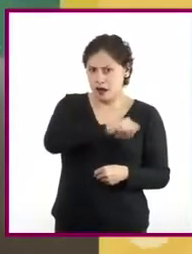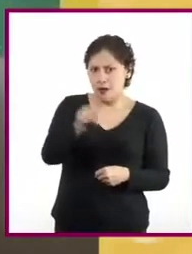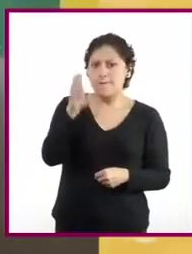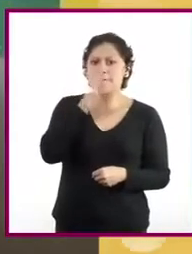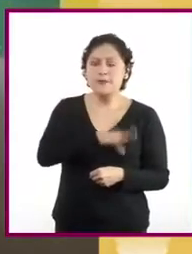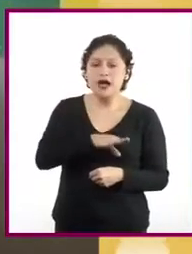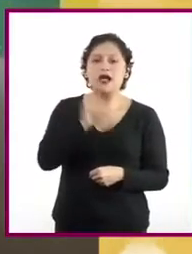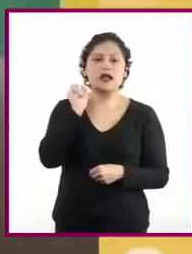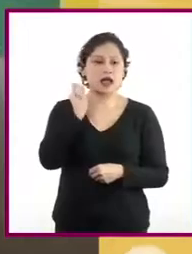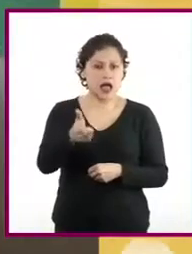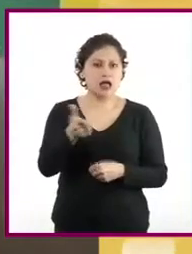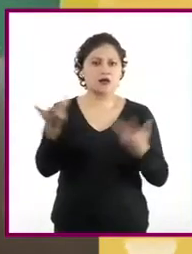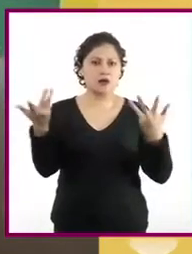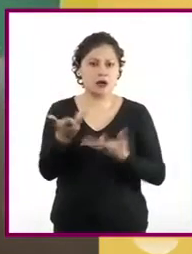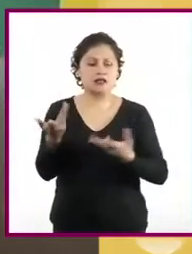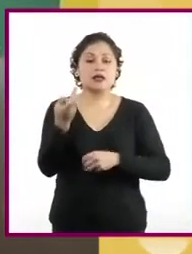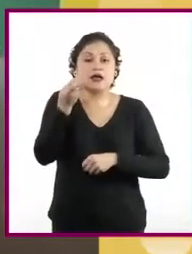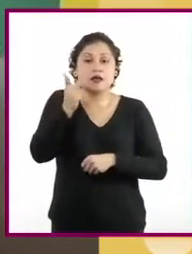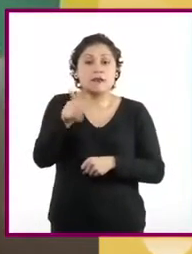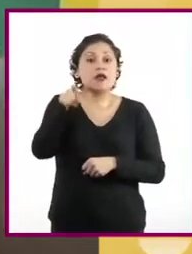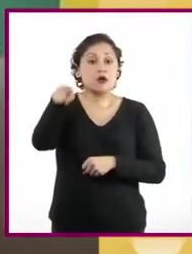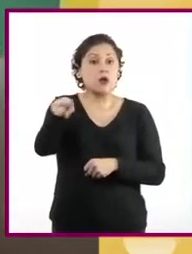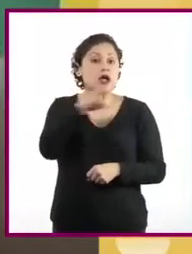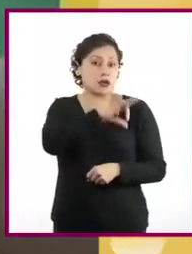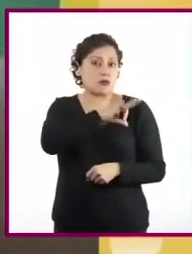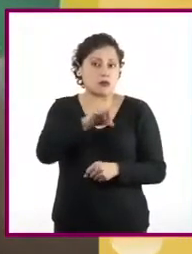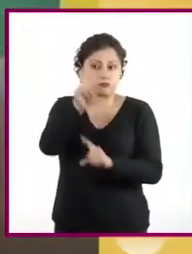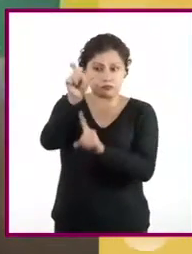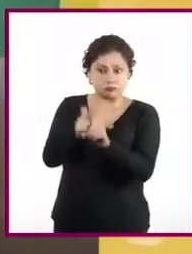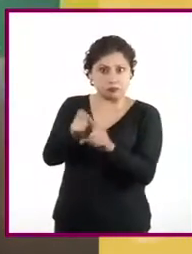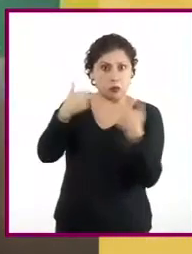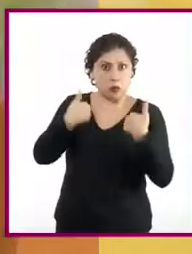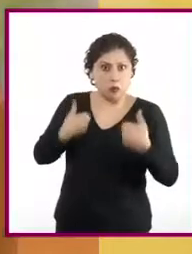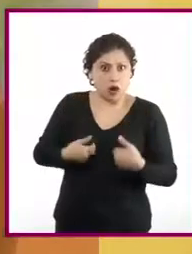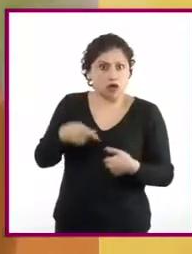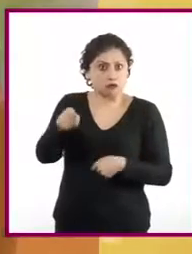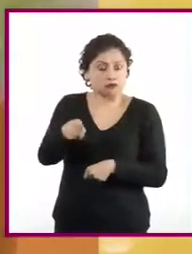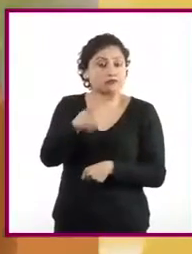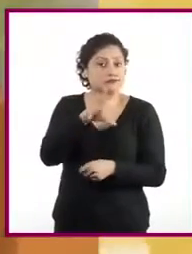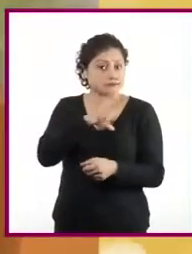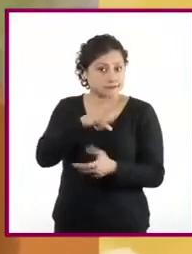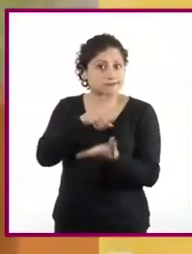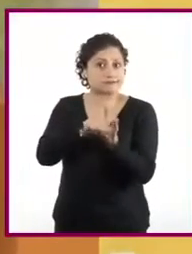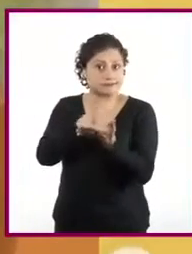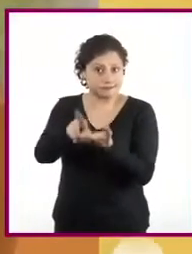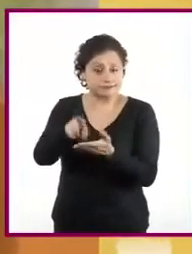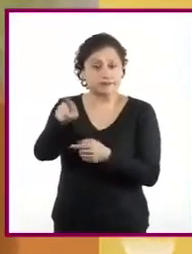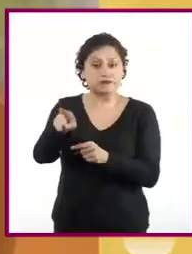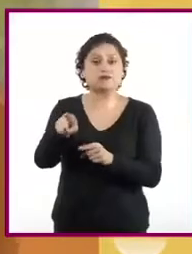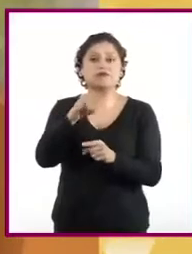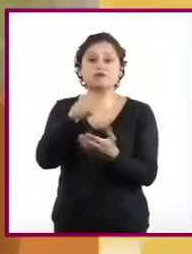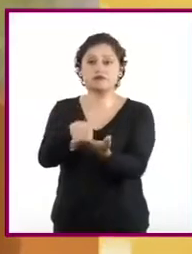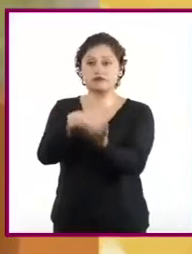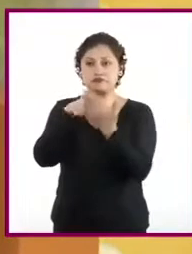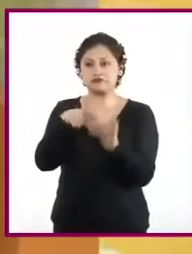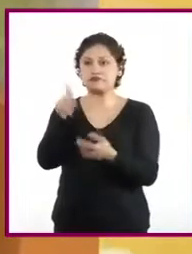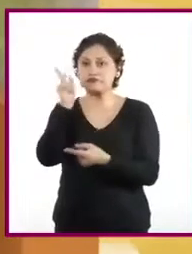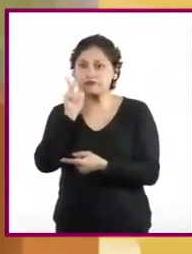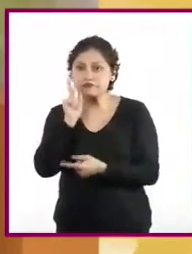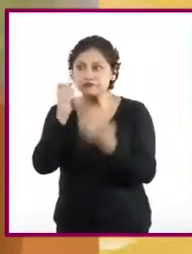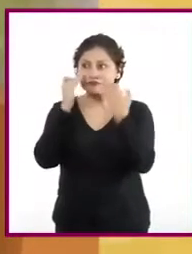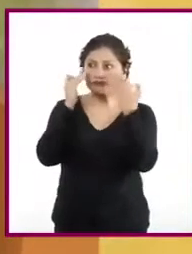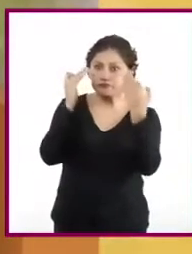abogado, tener posibilidad de presentar pruebas para mostrar la inocencia, tener comunicación con tu familia,